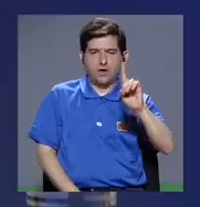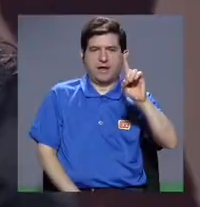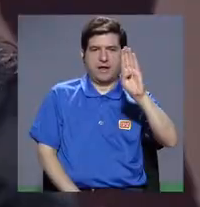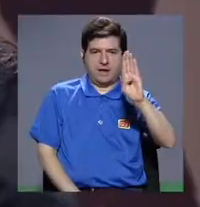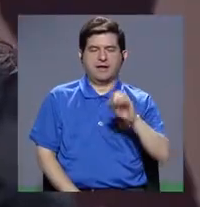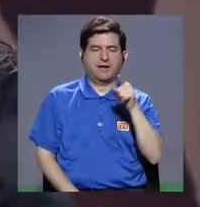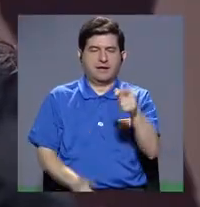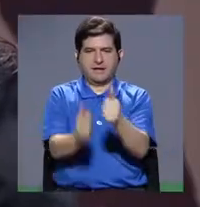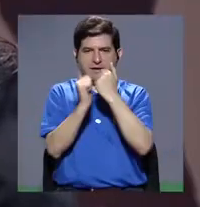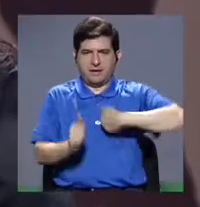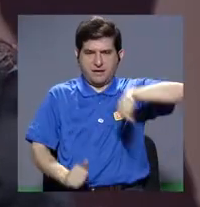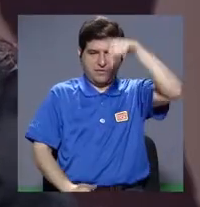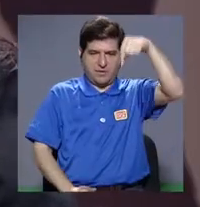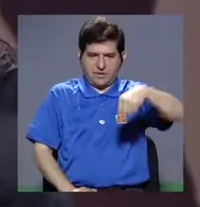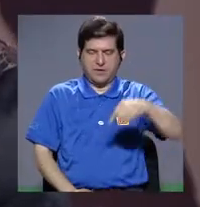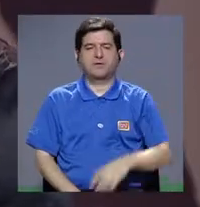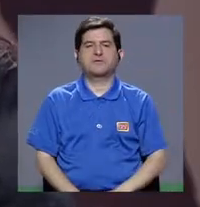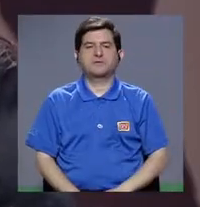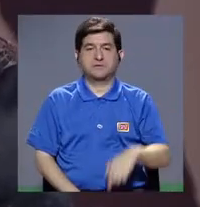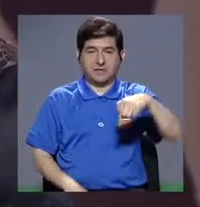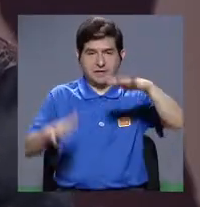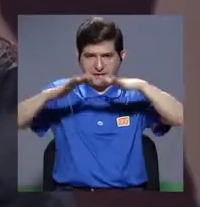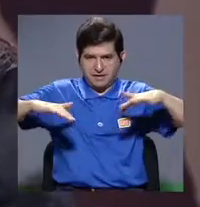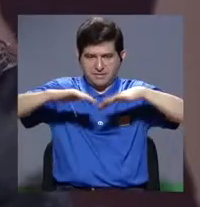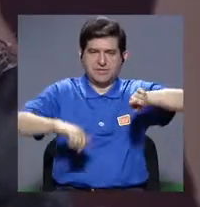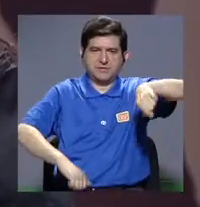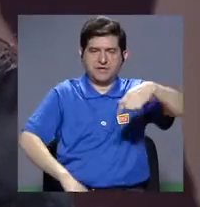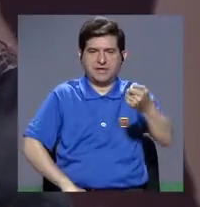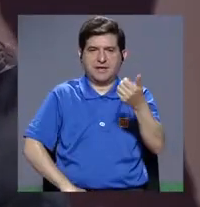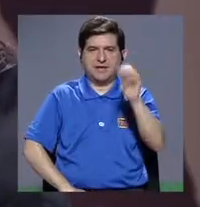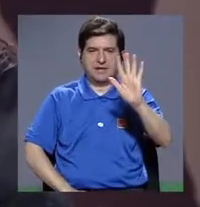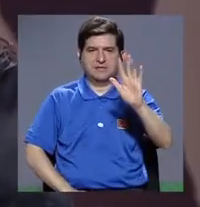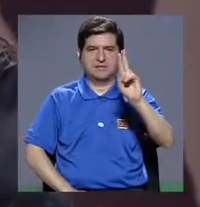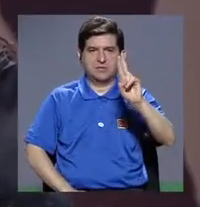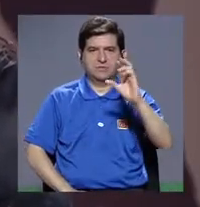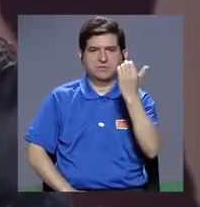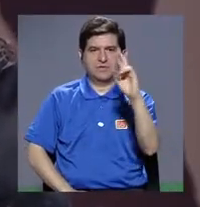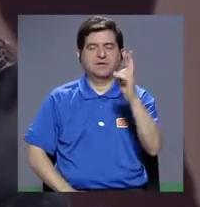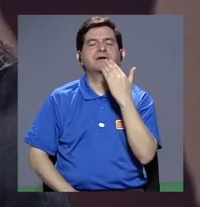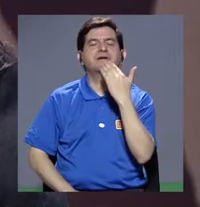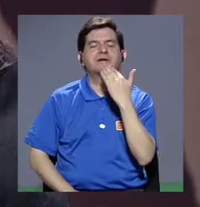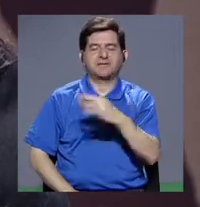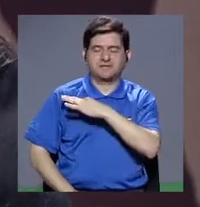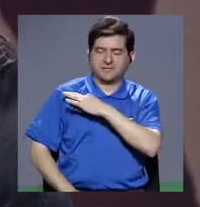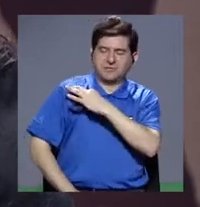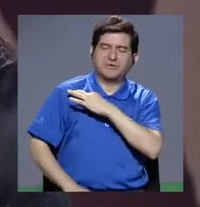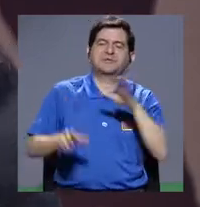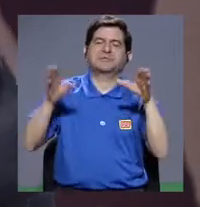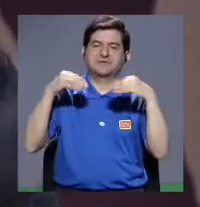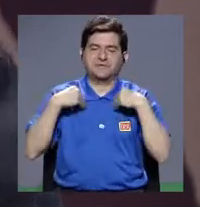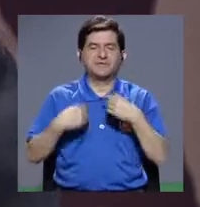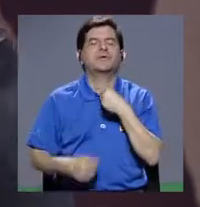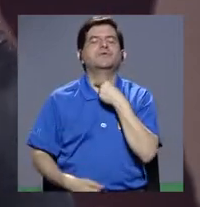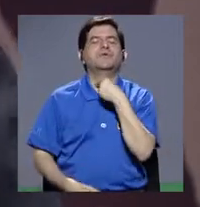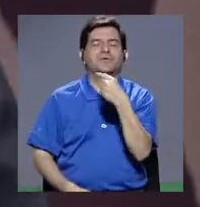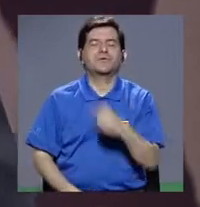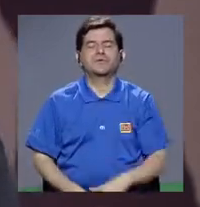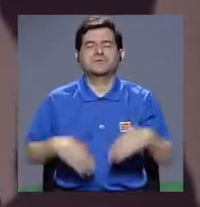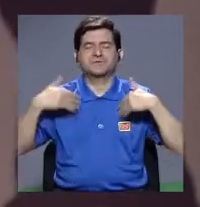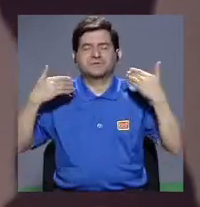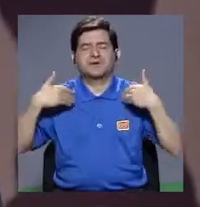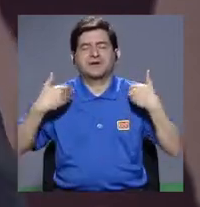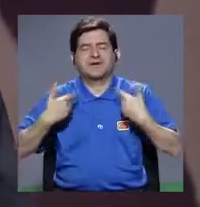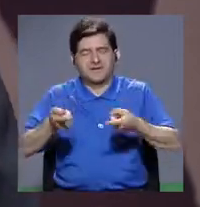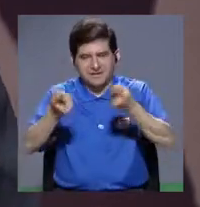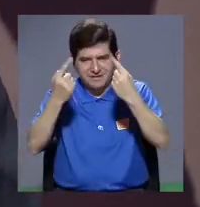que nos acompaña hoy aquí en el set de canal 15 ustedes gracias por él ya para aceptar la invitación con mucho gusto encantada de estar aquí con